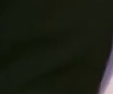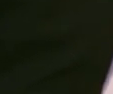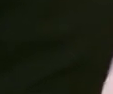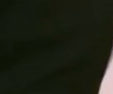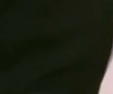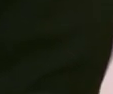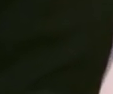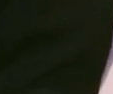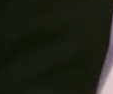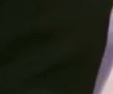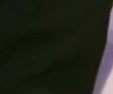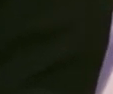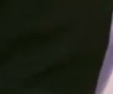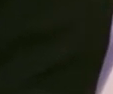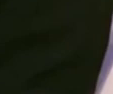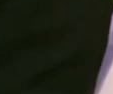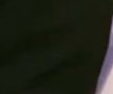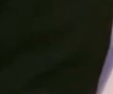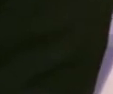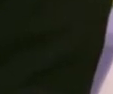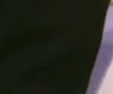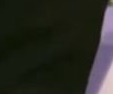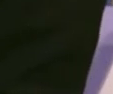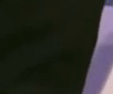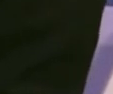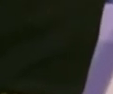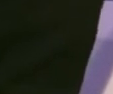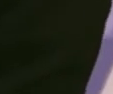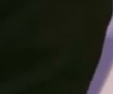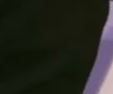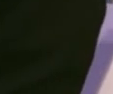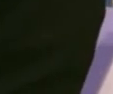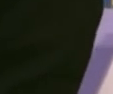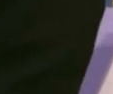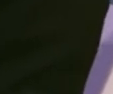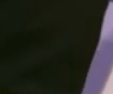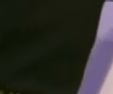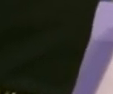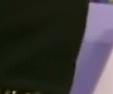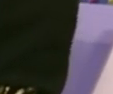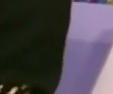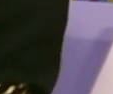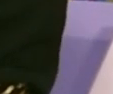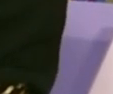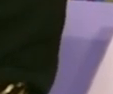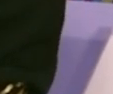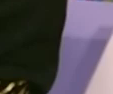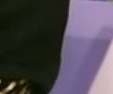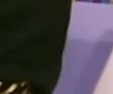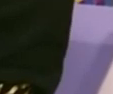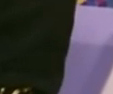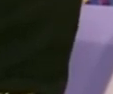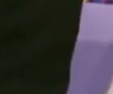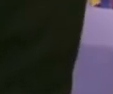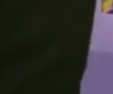sí puedo decir que por primera vez desde hace mucho tiempo vamos del motivo del carnaval, de los años 80. Tiene que ver con eso. Es que da mucho juego, alcalde. Da